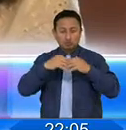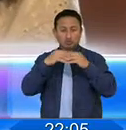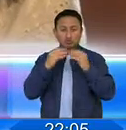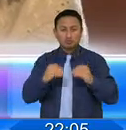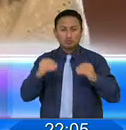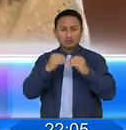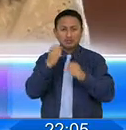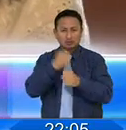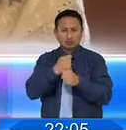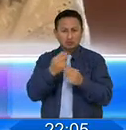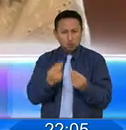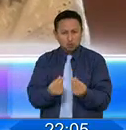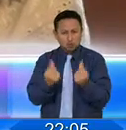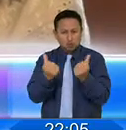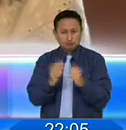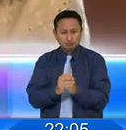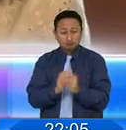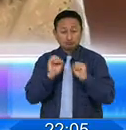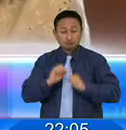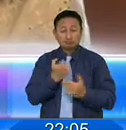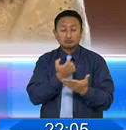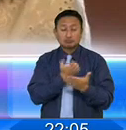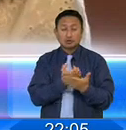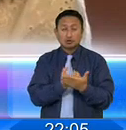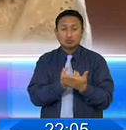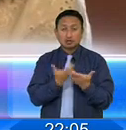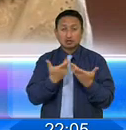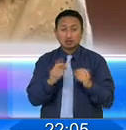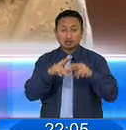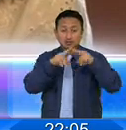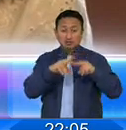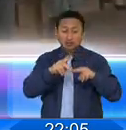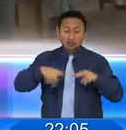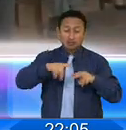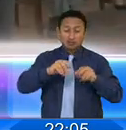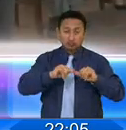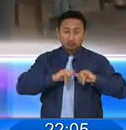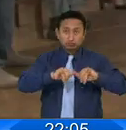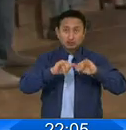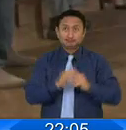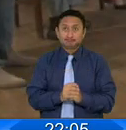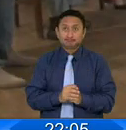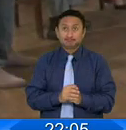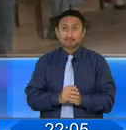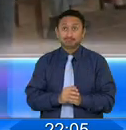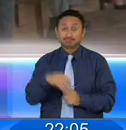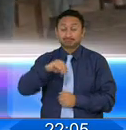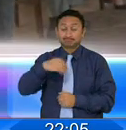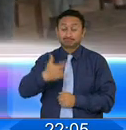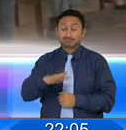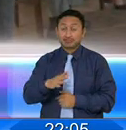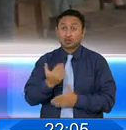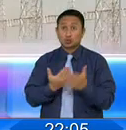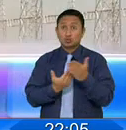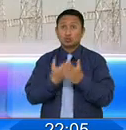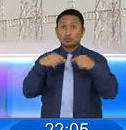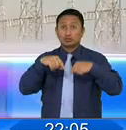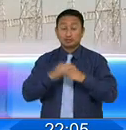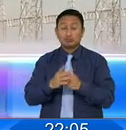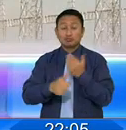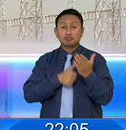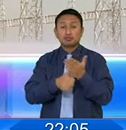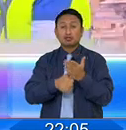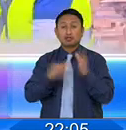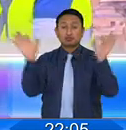calidad. Necesitamos una economía fiscalmente sostenible. De seguro, un reto grande para el país es el manejo del Ministerio